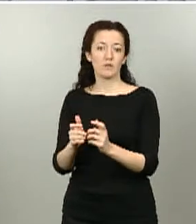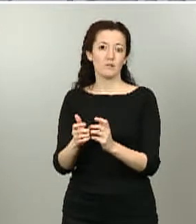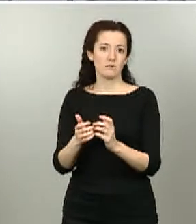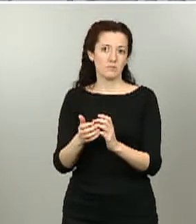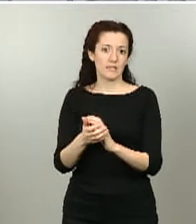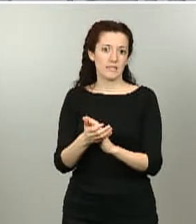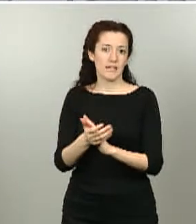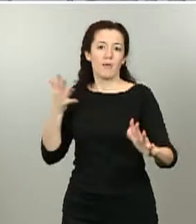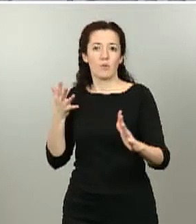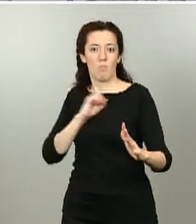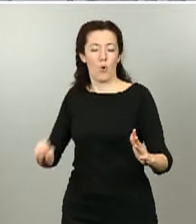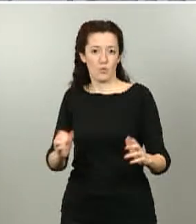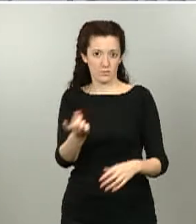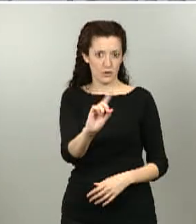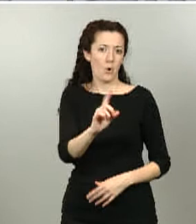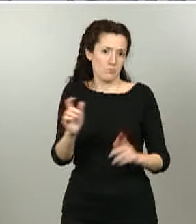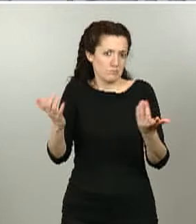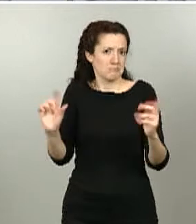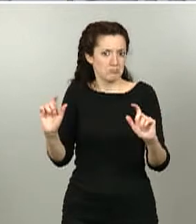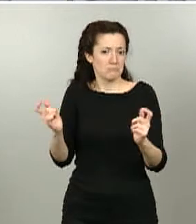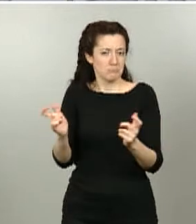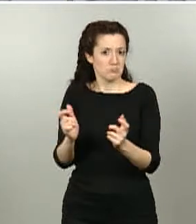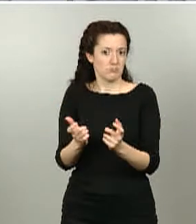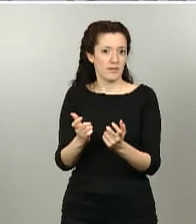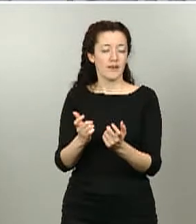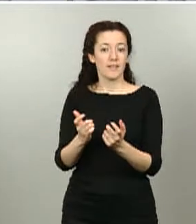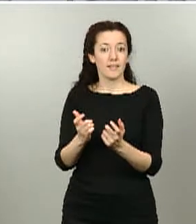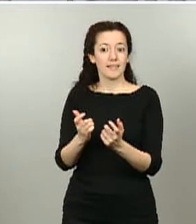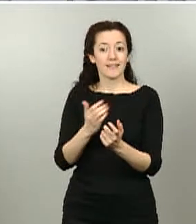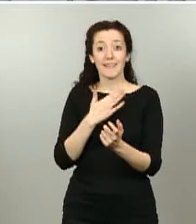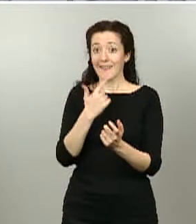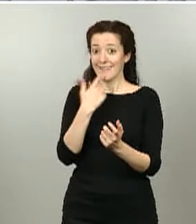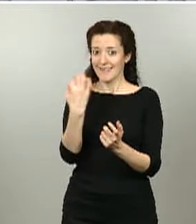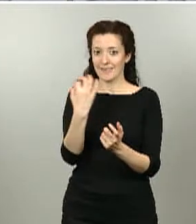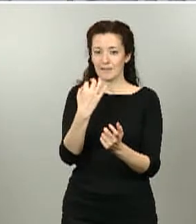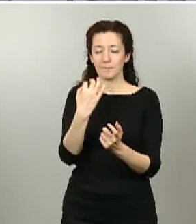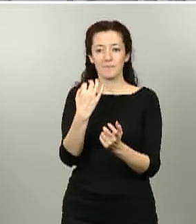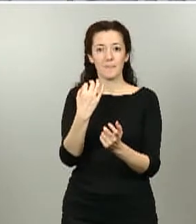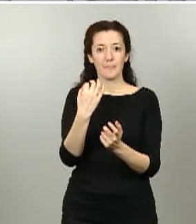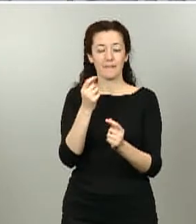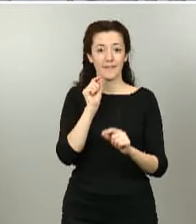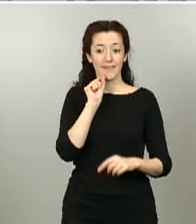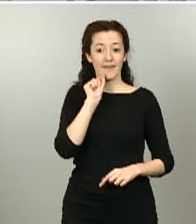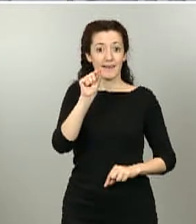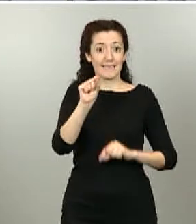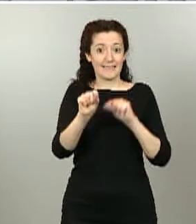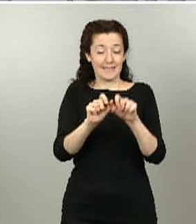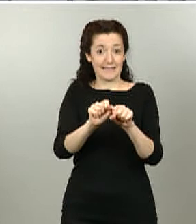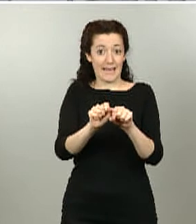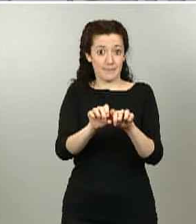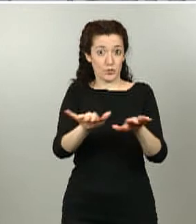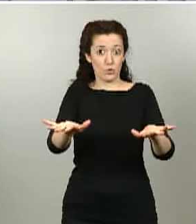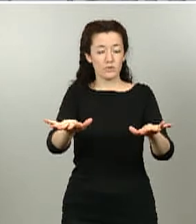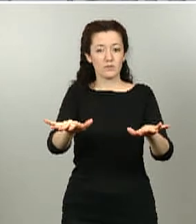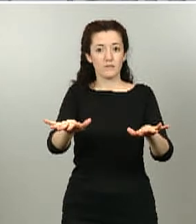no tan rápido como observamos estos días, quiere decir que la transmisión en realidad que estábamos pensando que había estos días previos